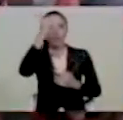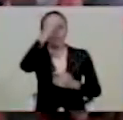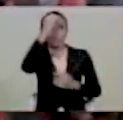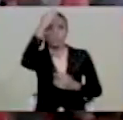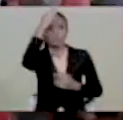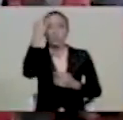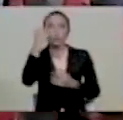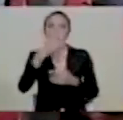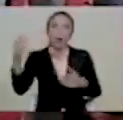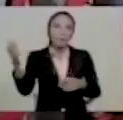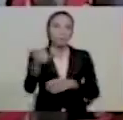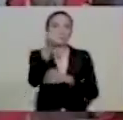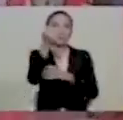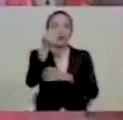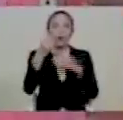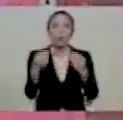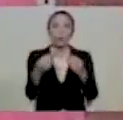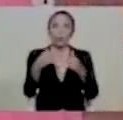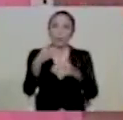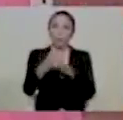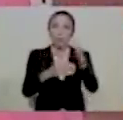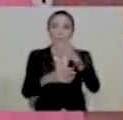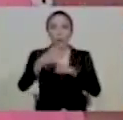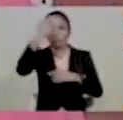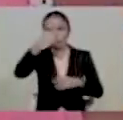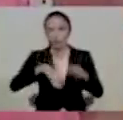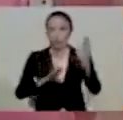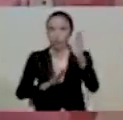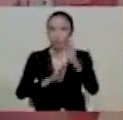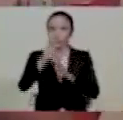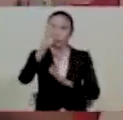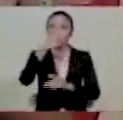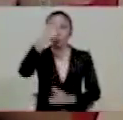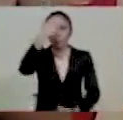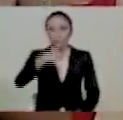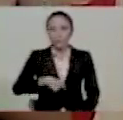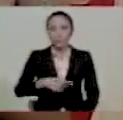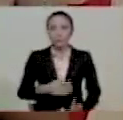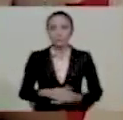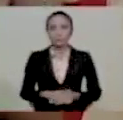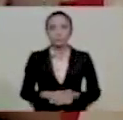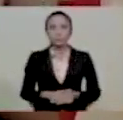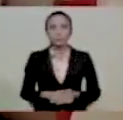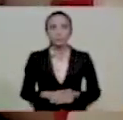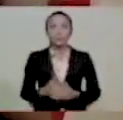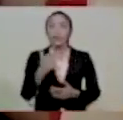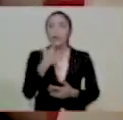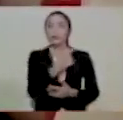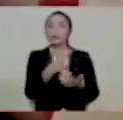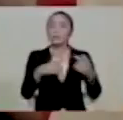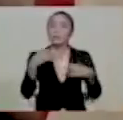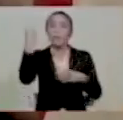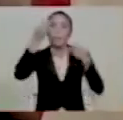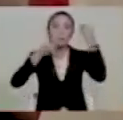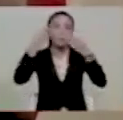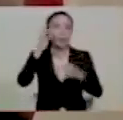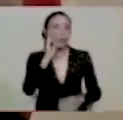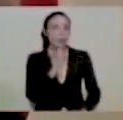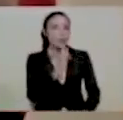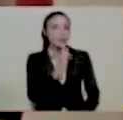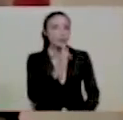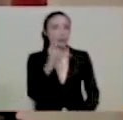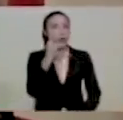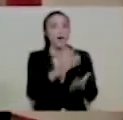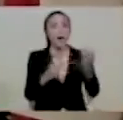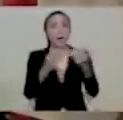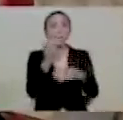encontrado su espacio para crecer como ser humano. Son ustedes también, como le decía nuestro libertador Simón Bolívar, que moral